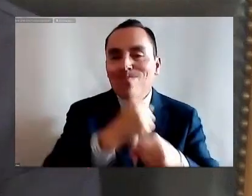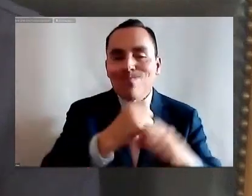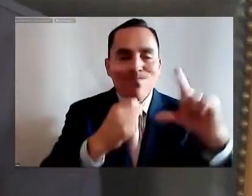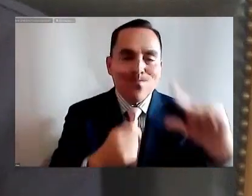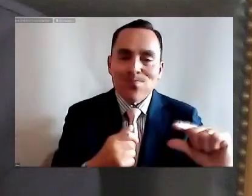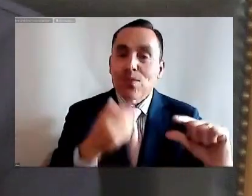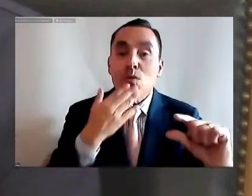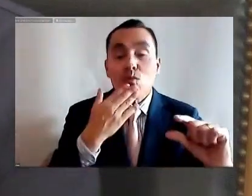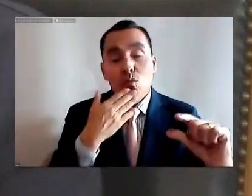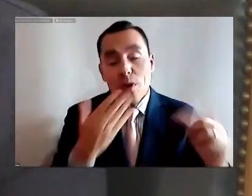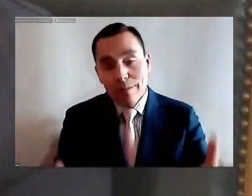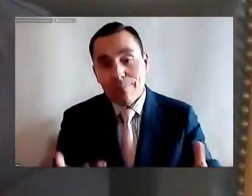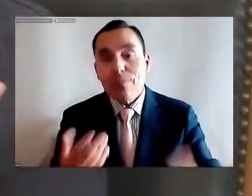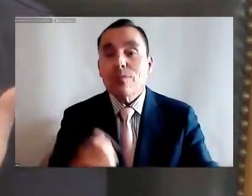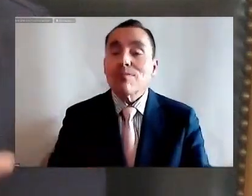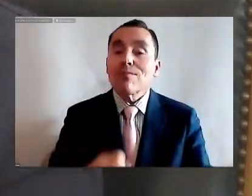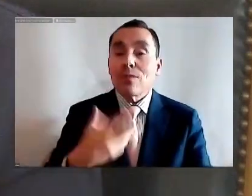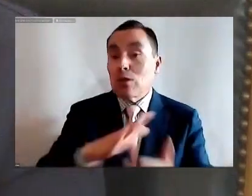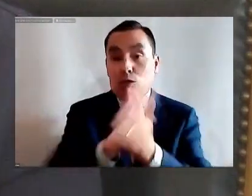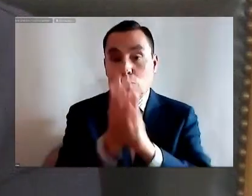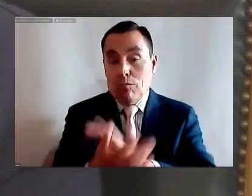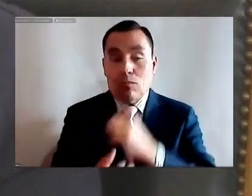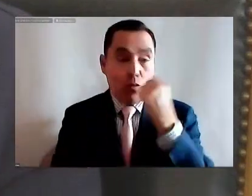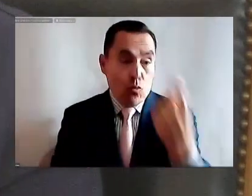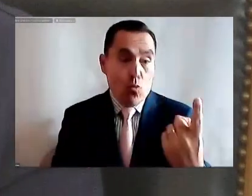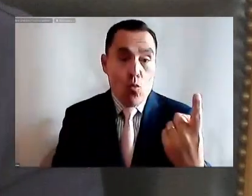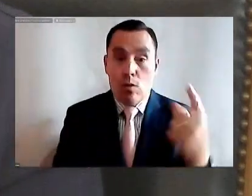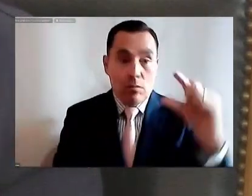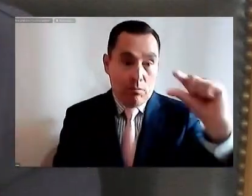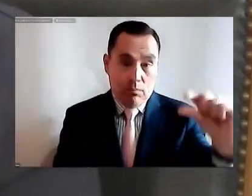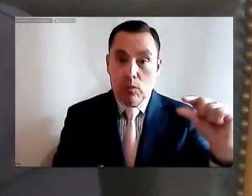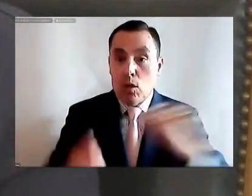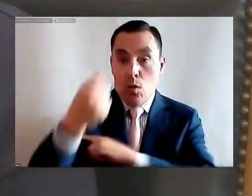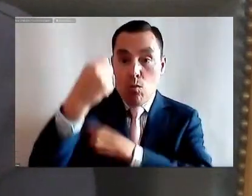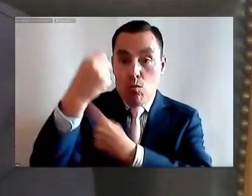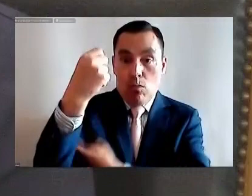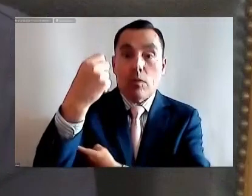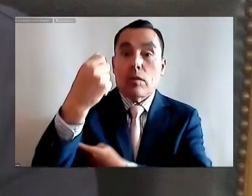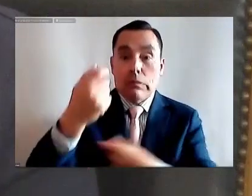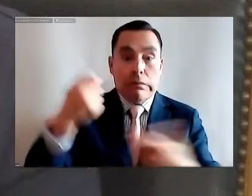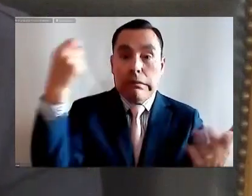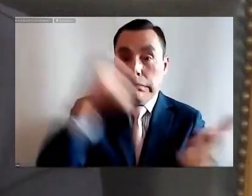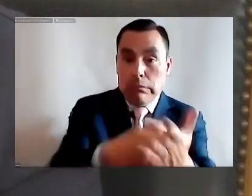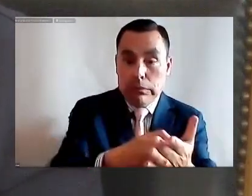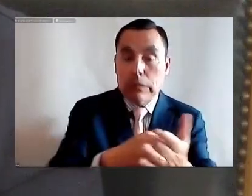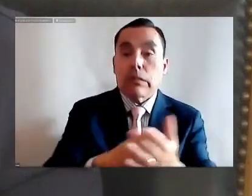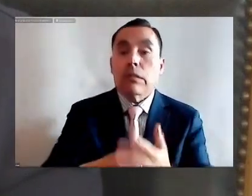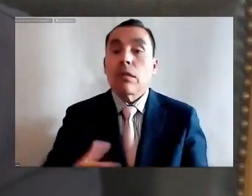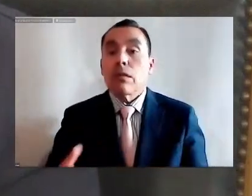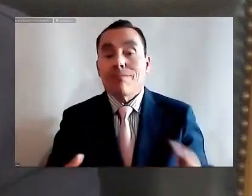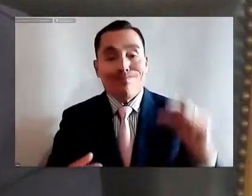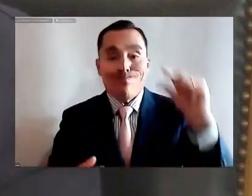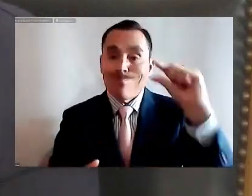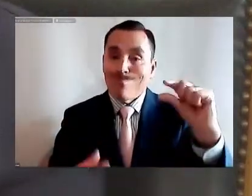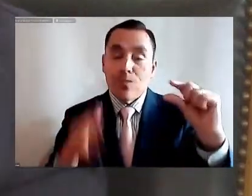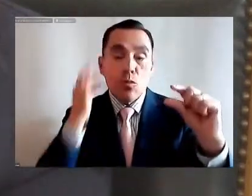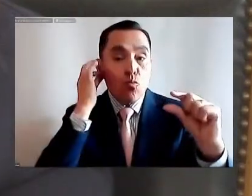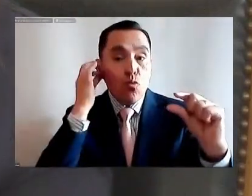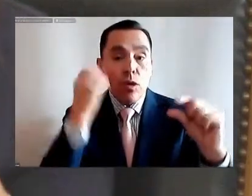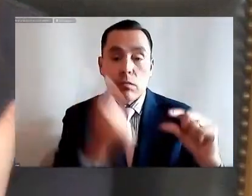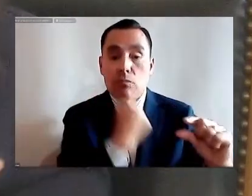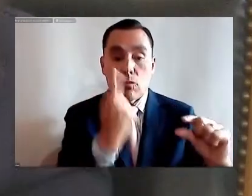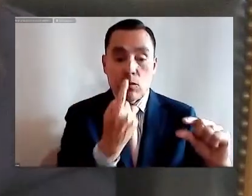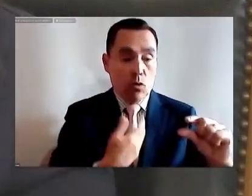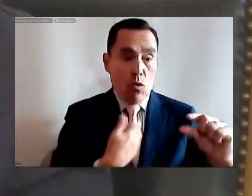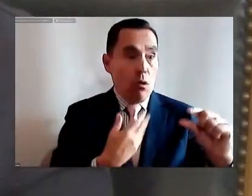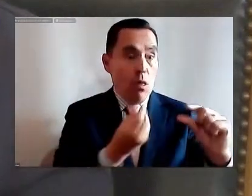en dos elementos, un menor poder adquisitivo y una menor autonomía económica. Y esto obviamente